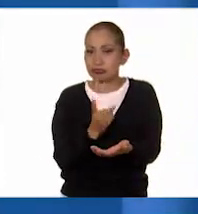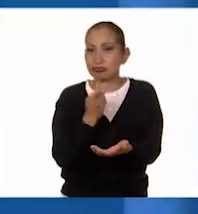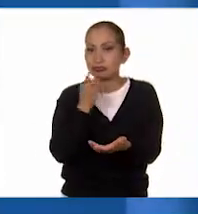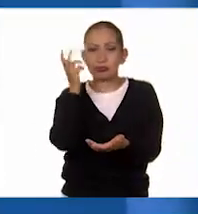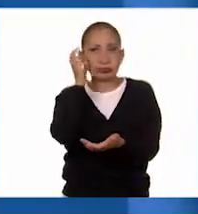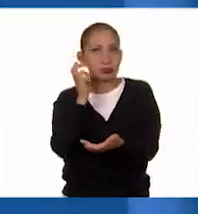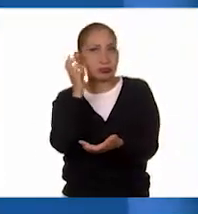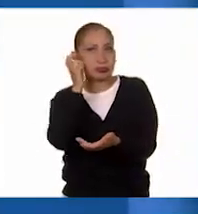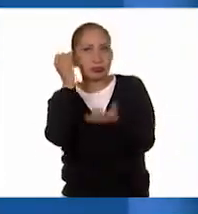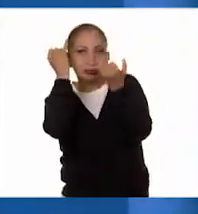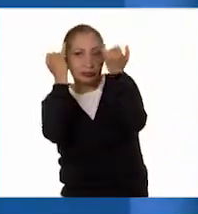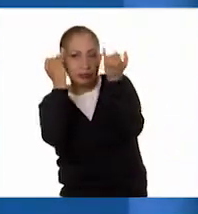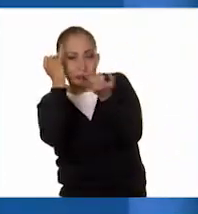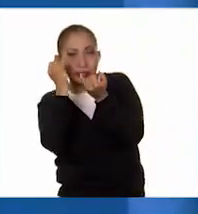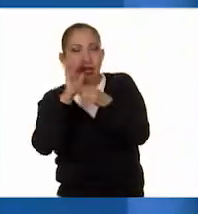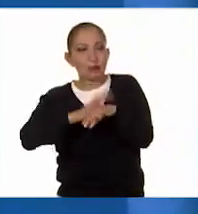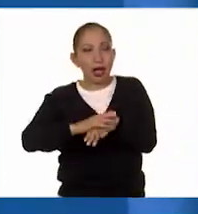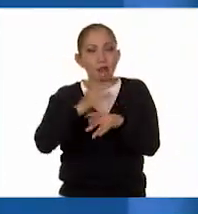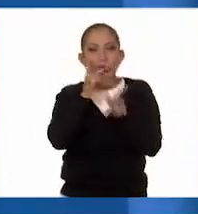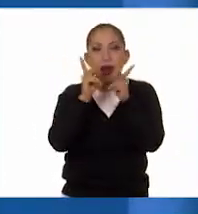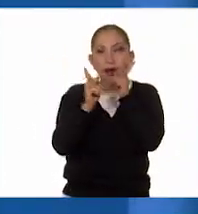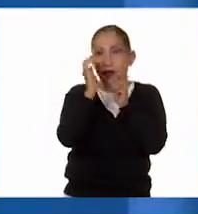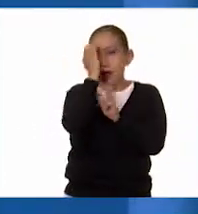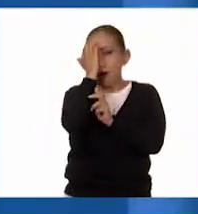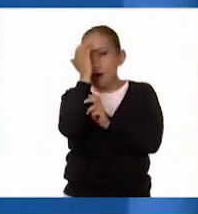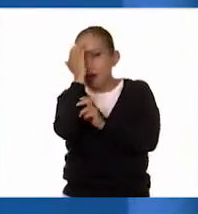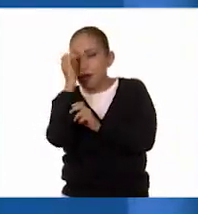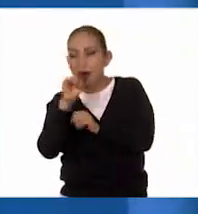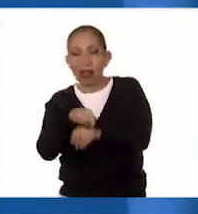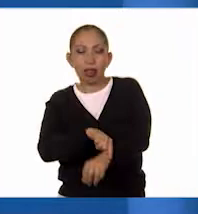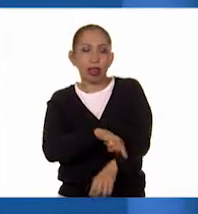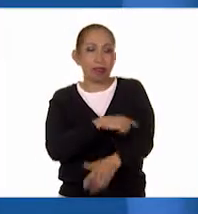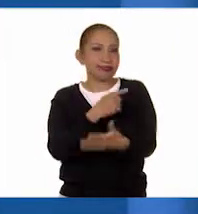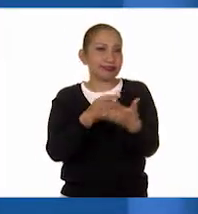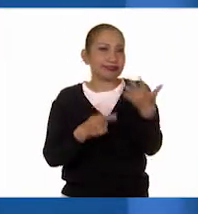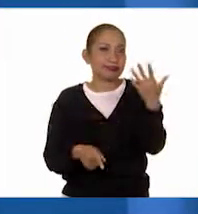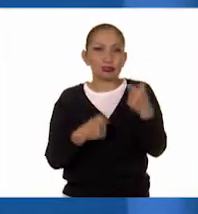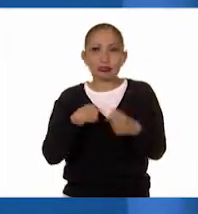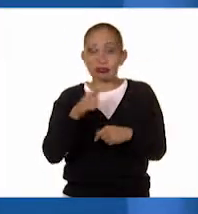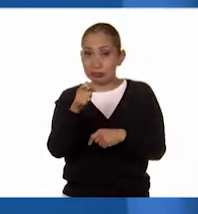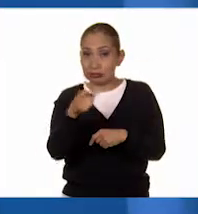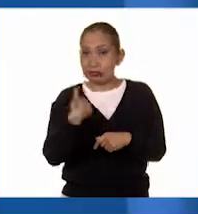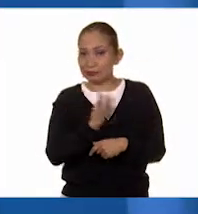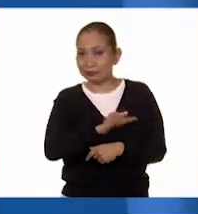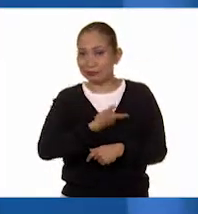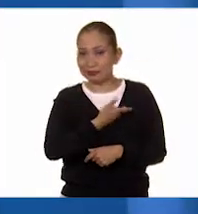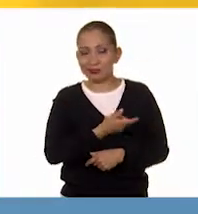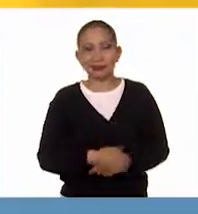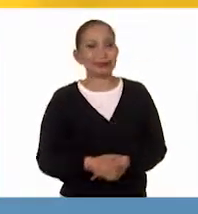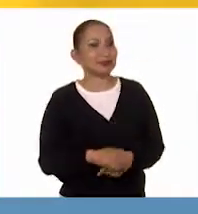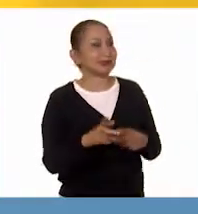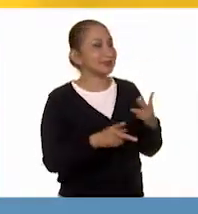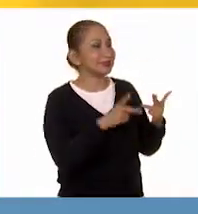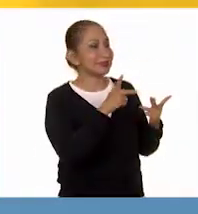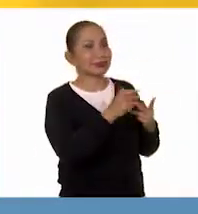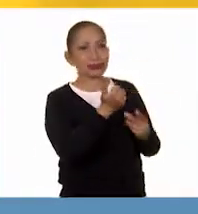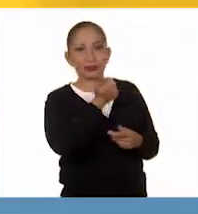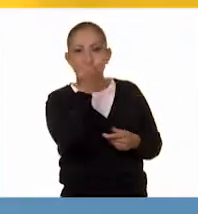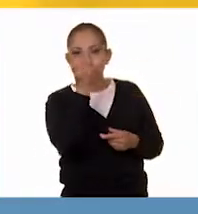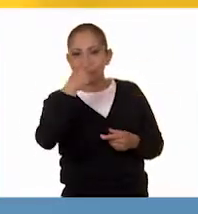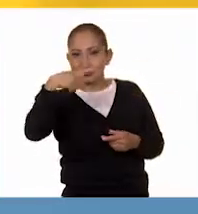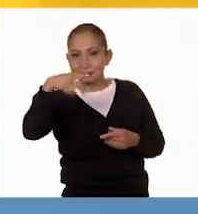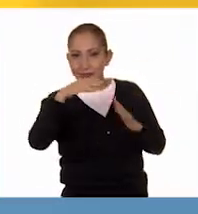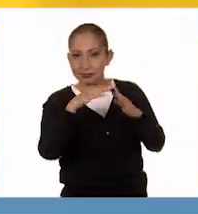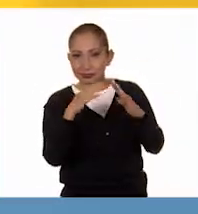escucha, creatividad, incremento de vocabulario y un larguísimo etcétera. Así que a gozar. Perfecto. Estudiantes en